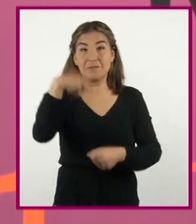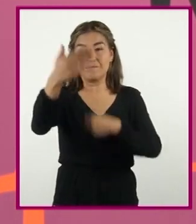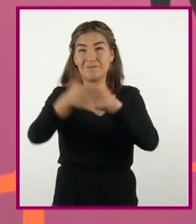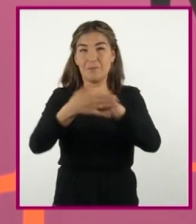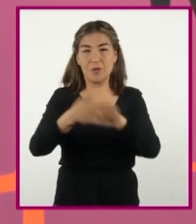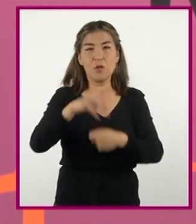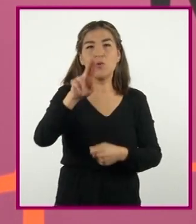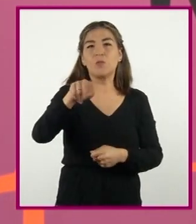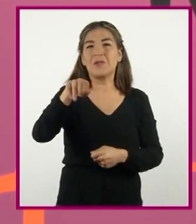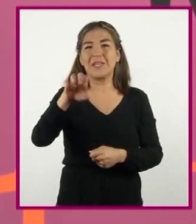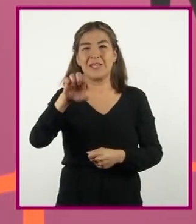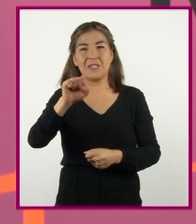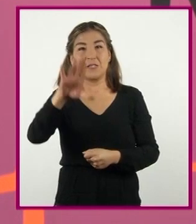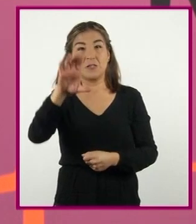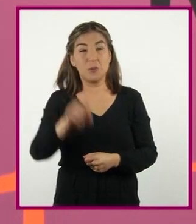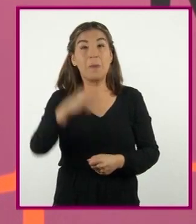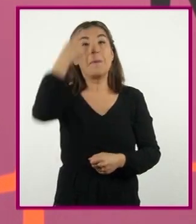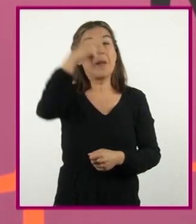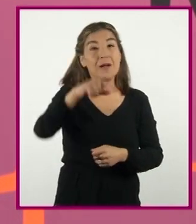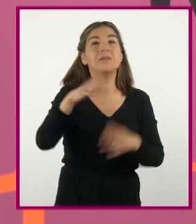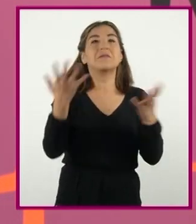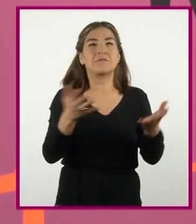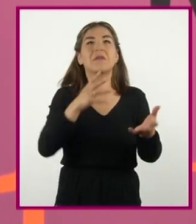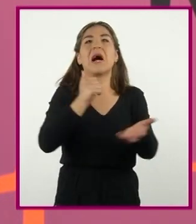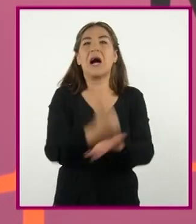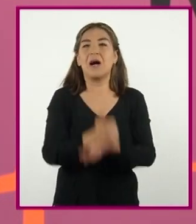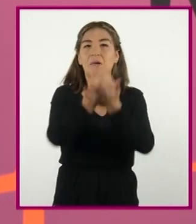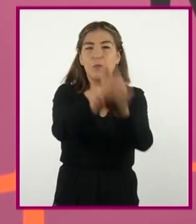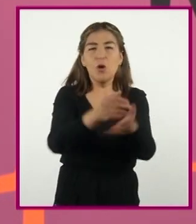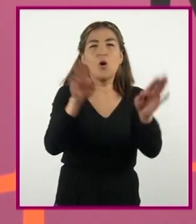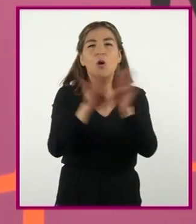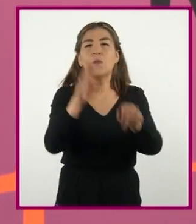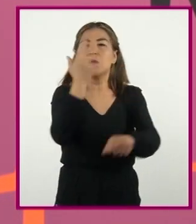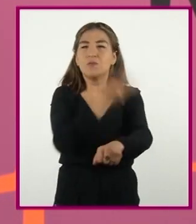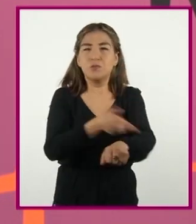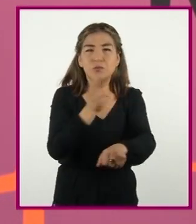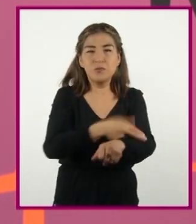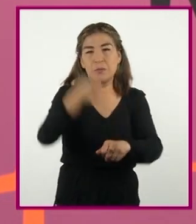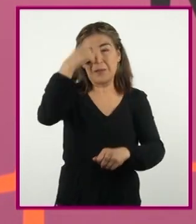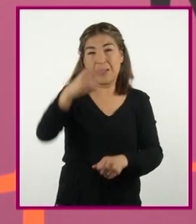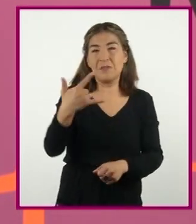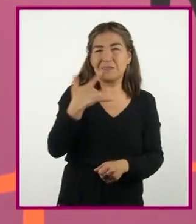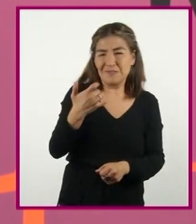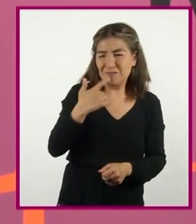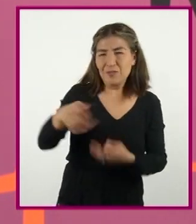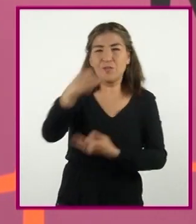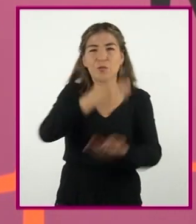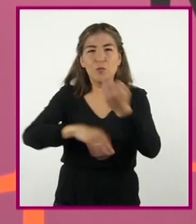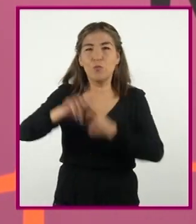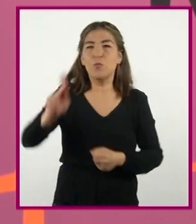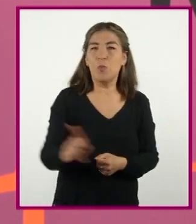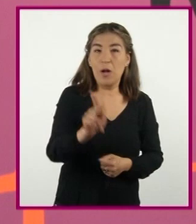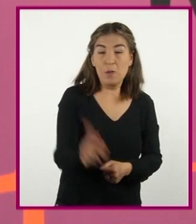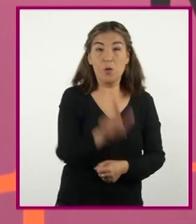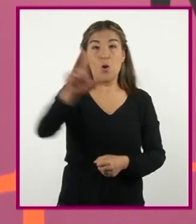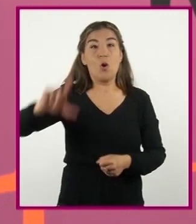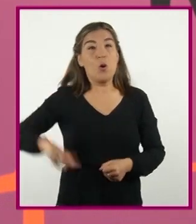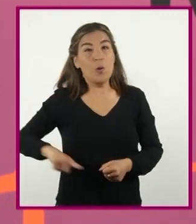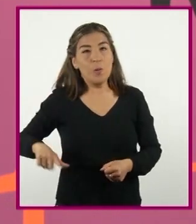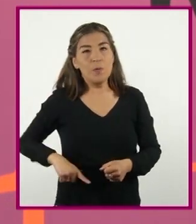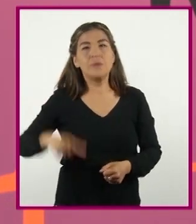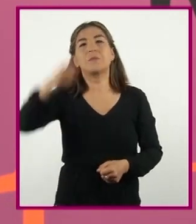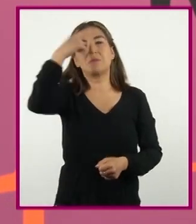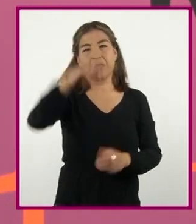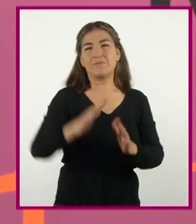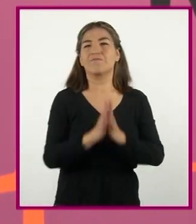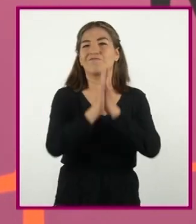UNESCO, con los que se espera contribuir a reorientar los esfuerzos de pueblos y gobierno a